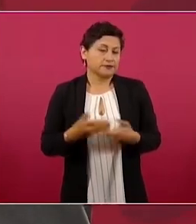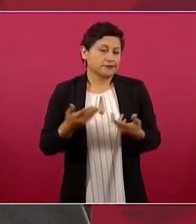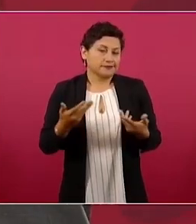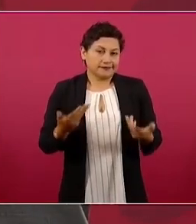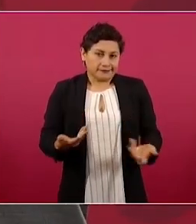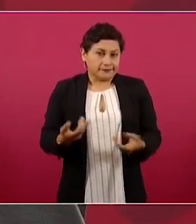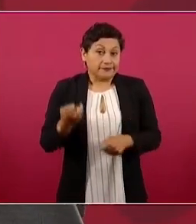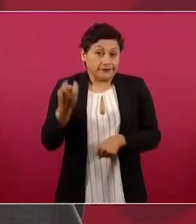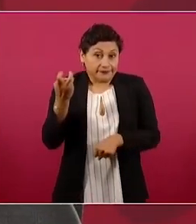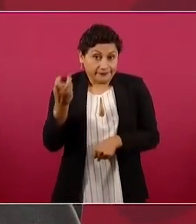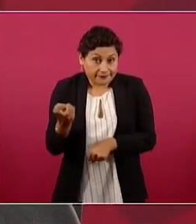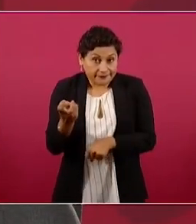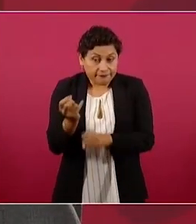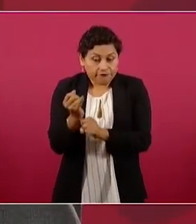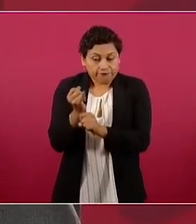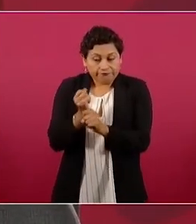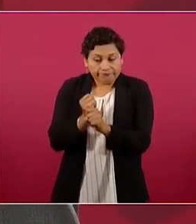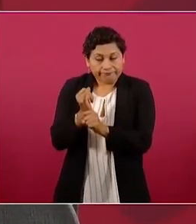implicaciones,